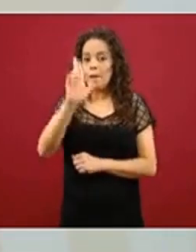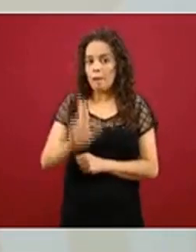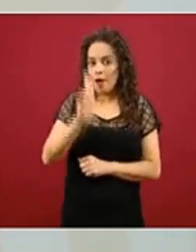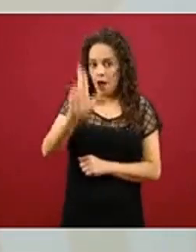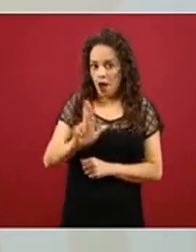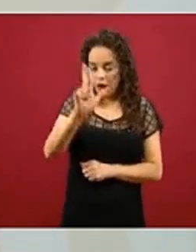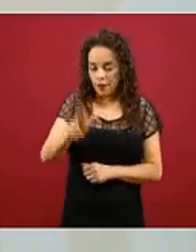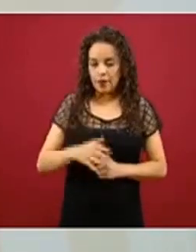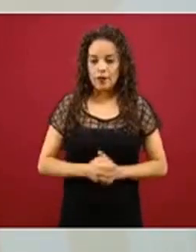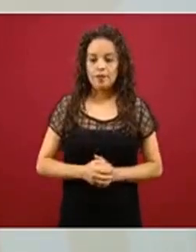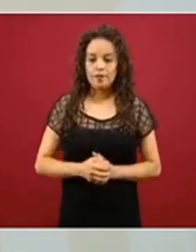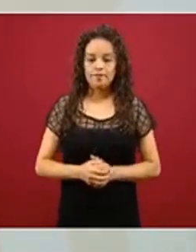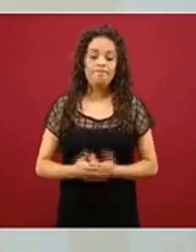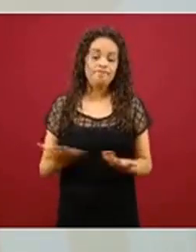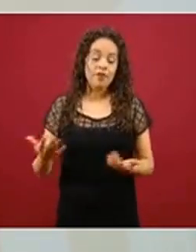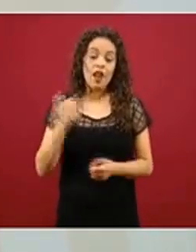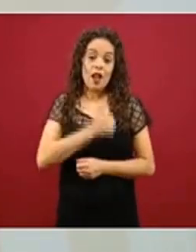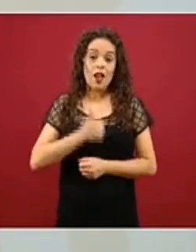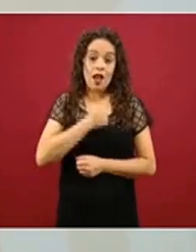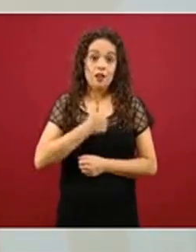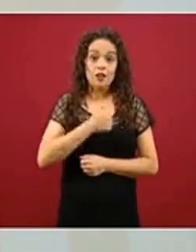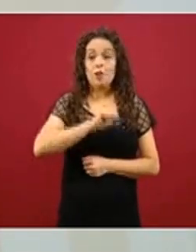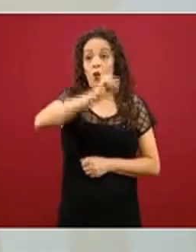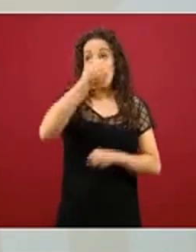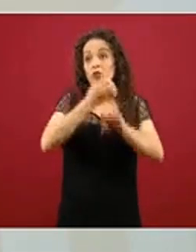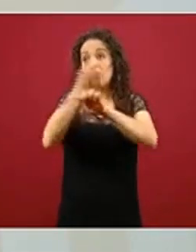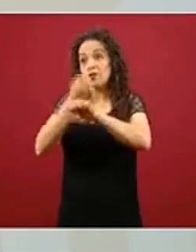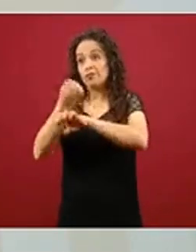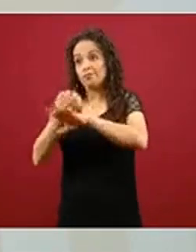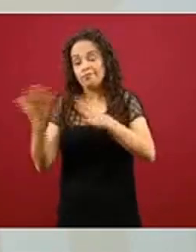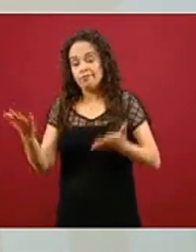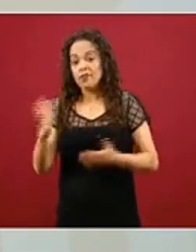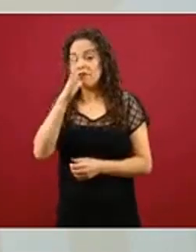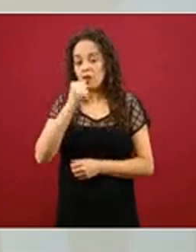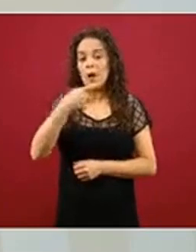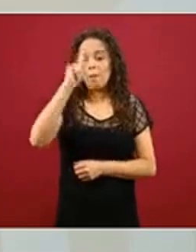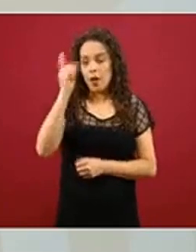todas las entidades federativas se ha logrado mantener una reducción